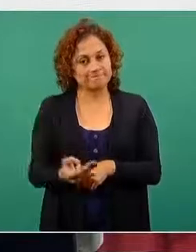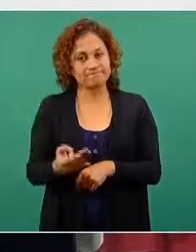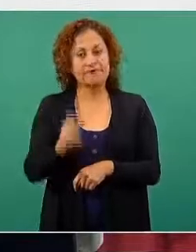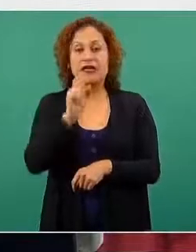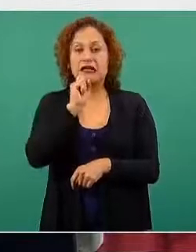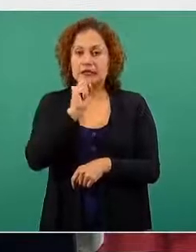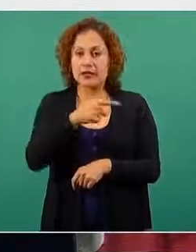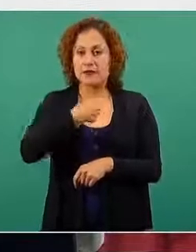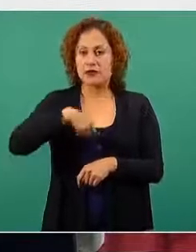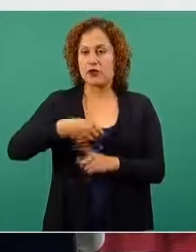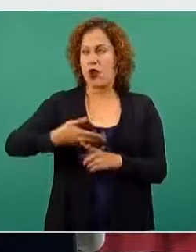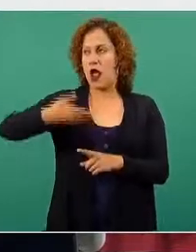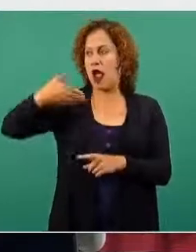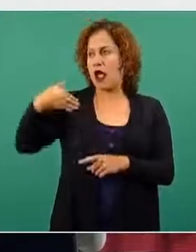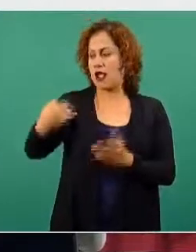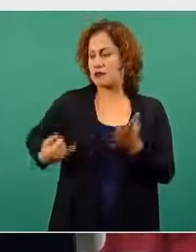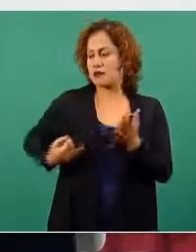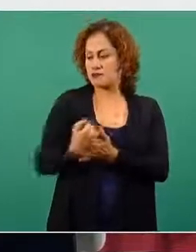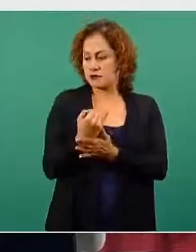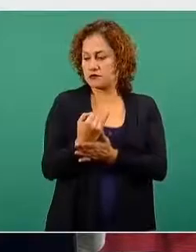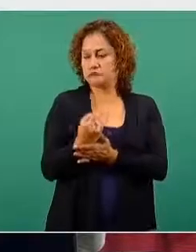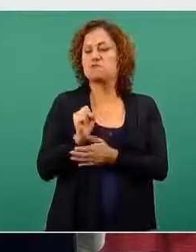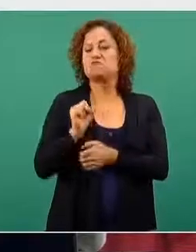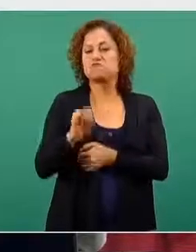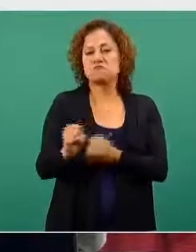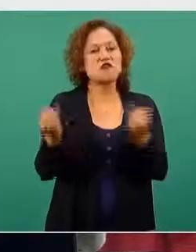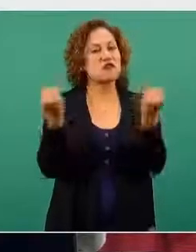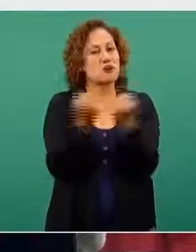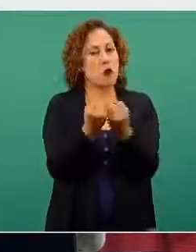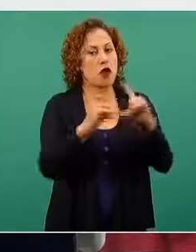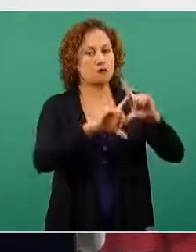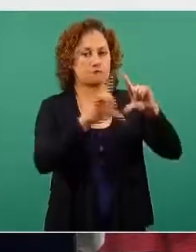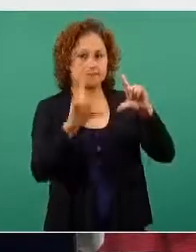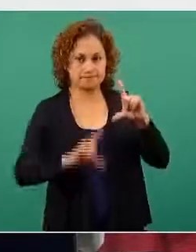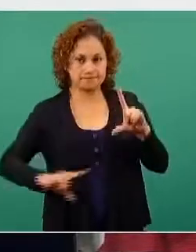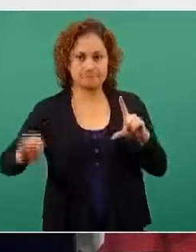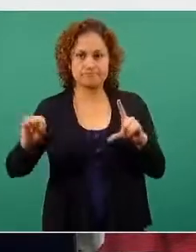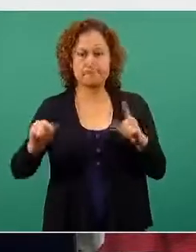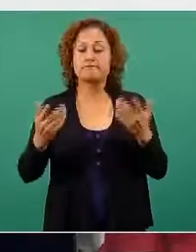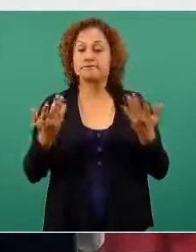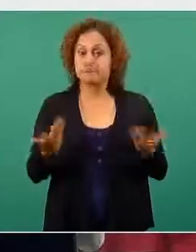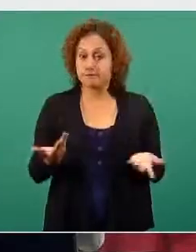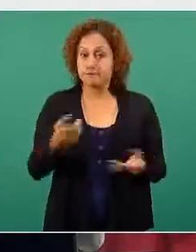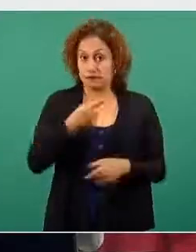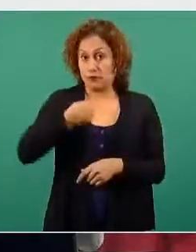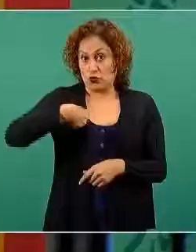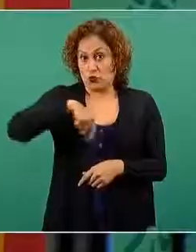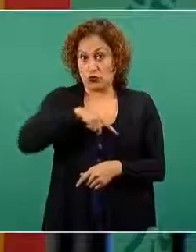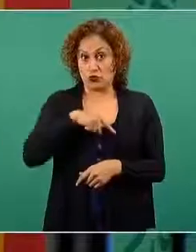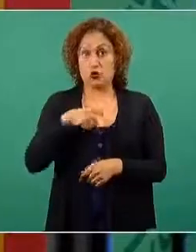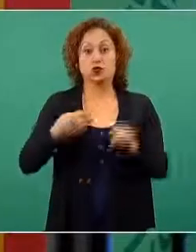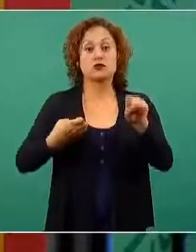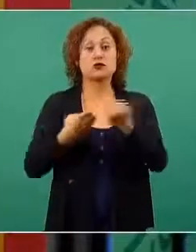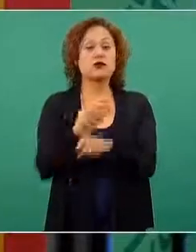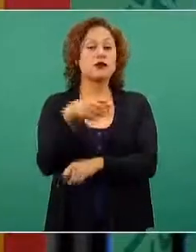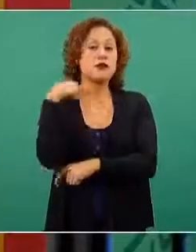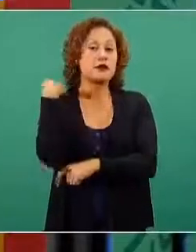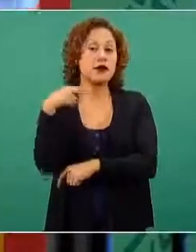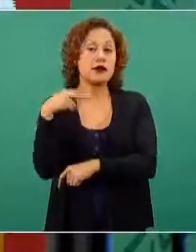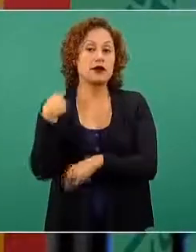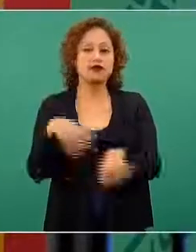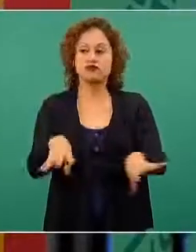ruta a seguir en este país. Y en Veracruz lo hicimos propio, pero también